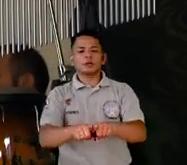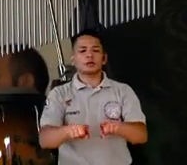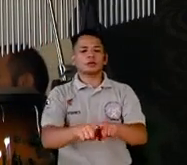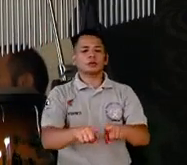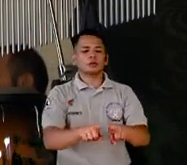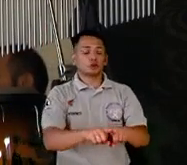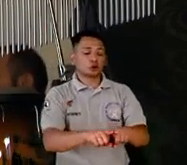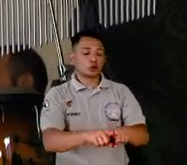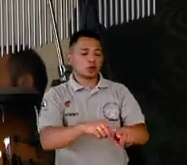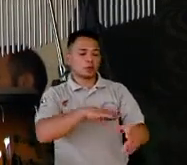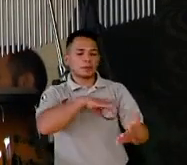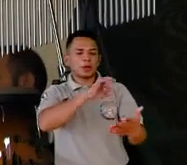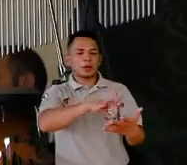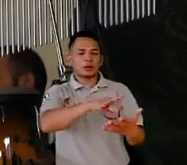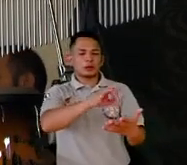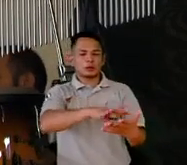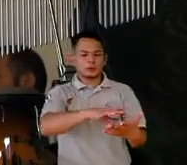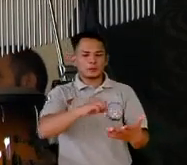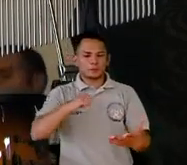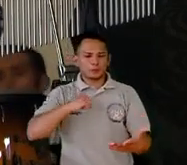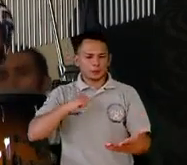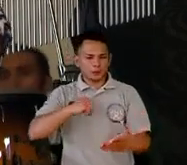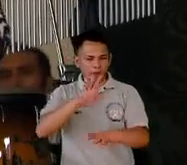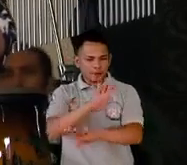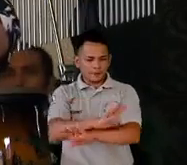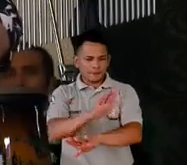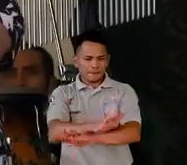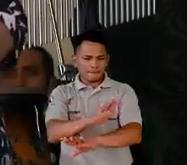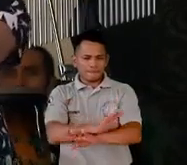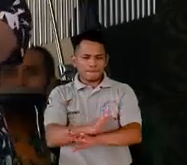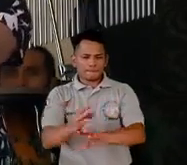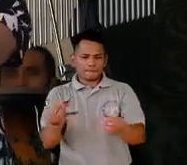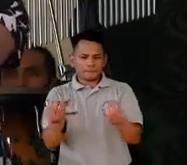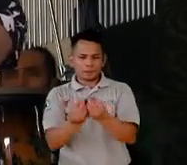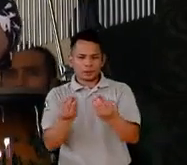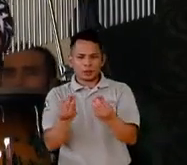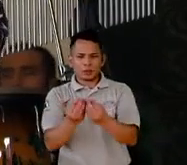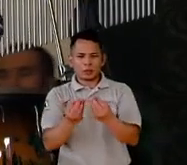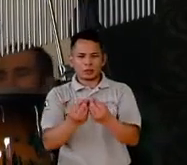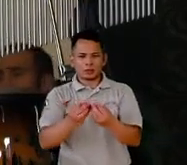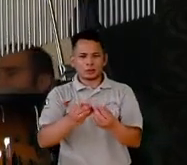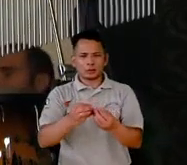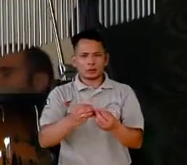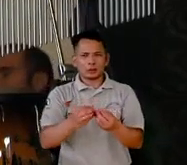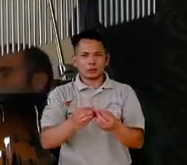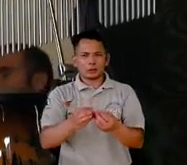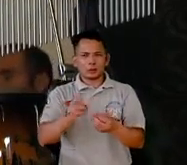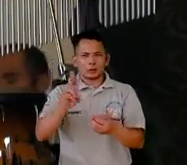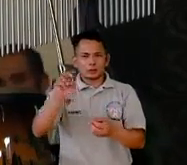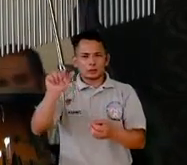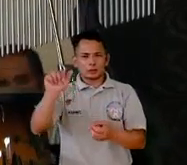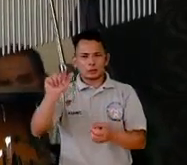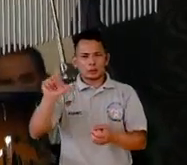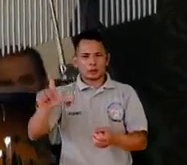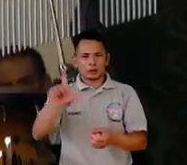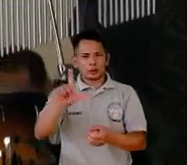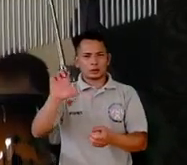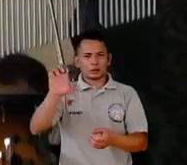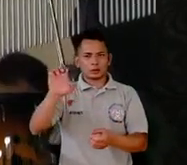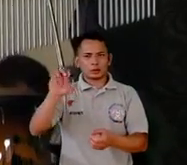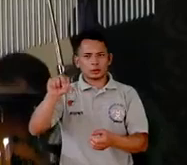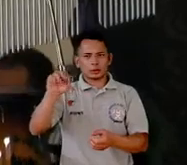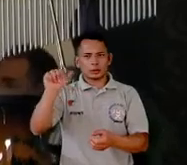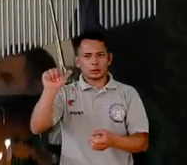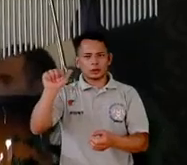ofrenda, tenemos en esta tarde también el grupo Vallenato. Vamos a escuchar también